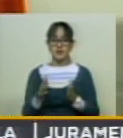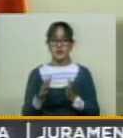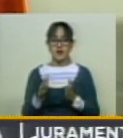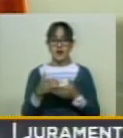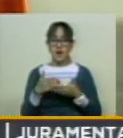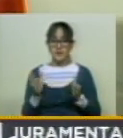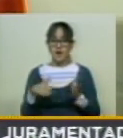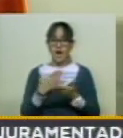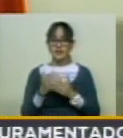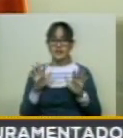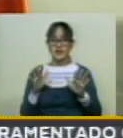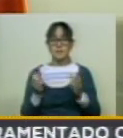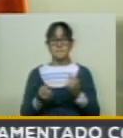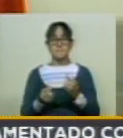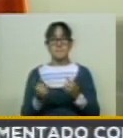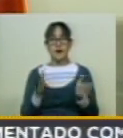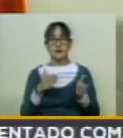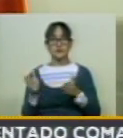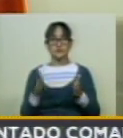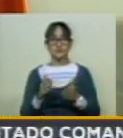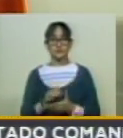marzo.